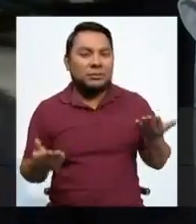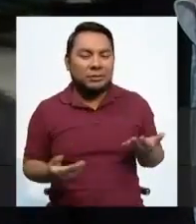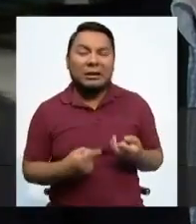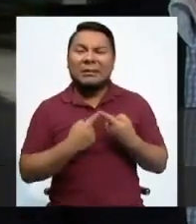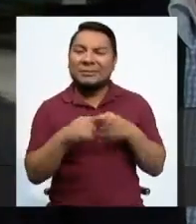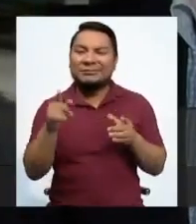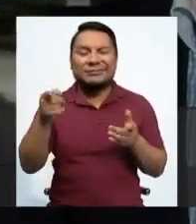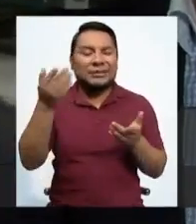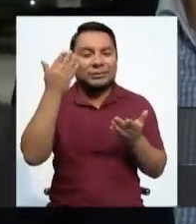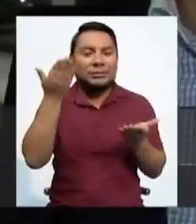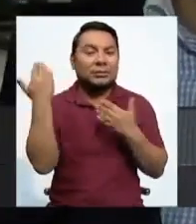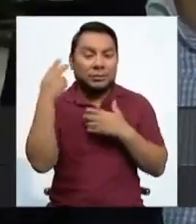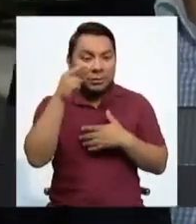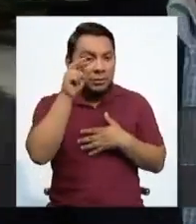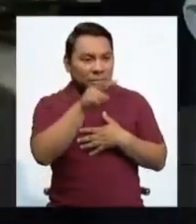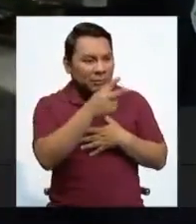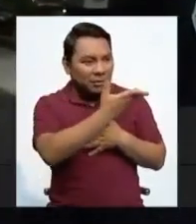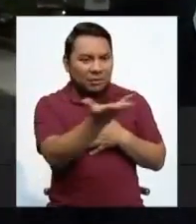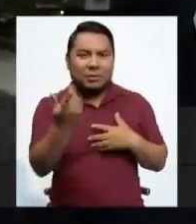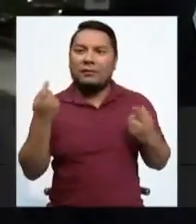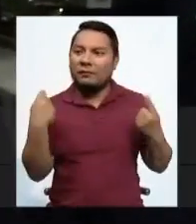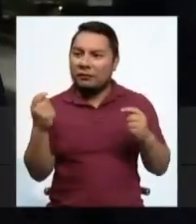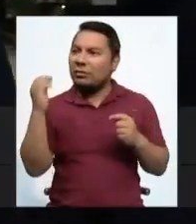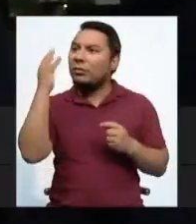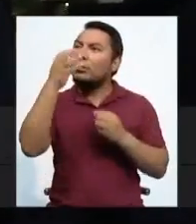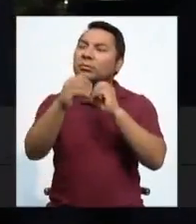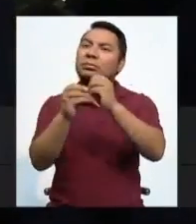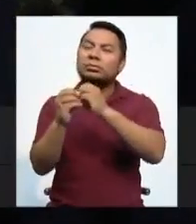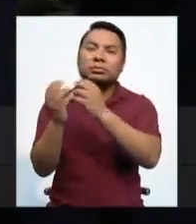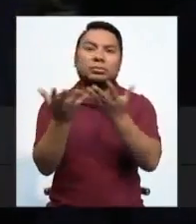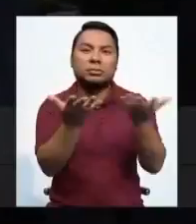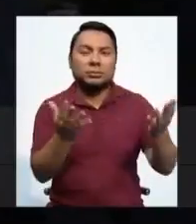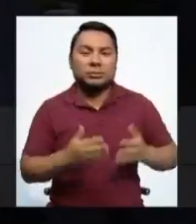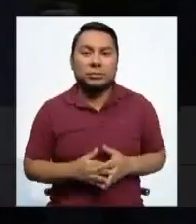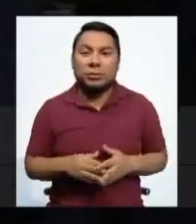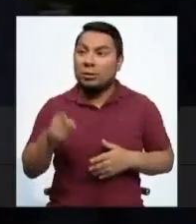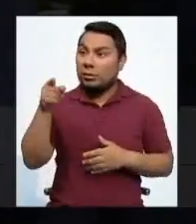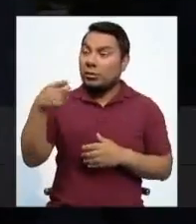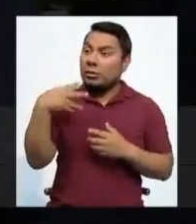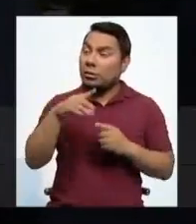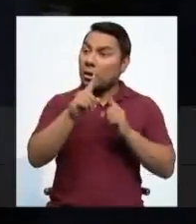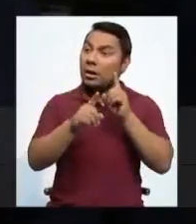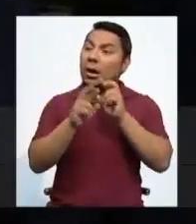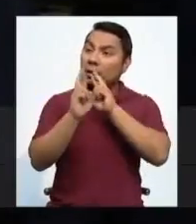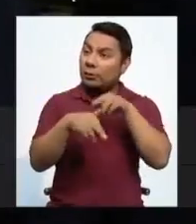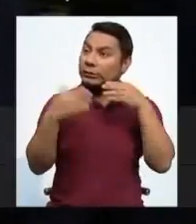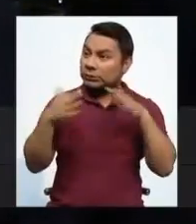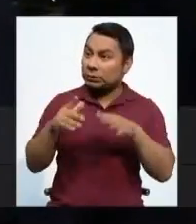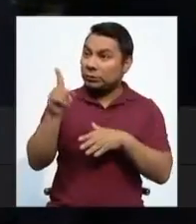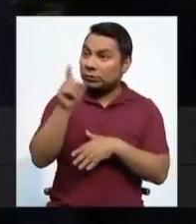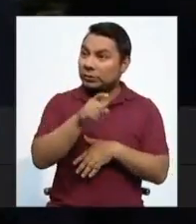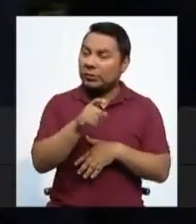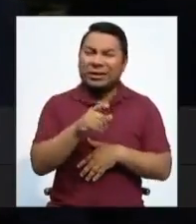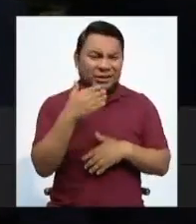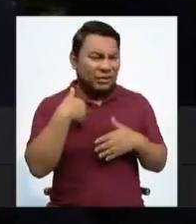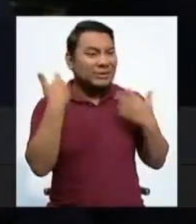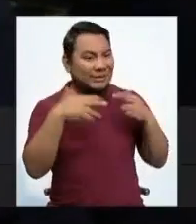poquito de esfuerzo, de trabajo, pues ya están respondidas, lo que ya está respondido no se vuelve a